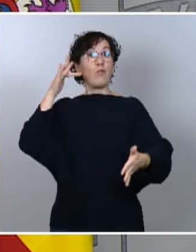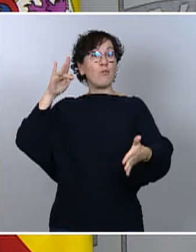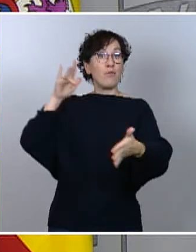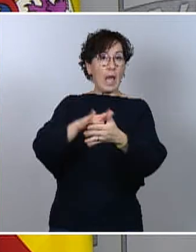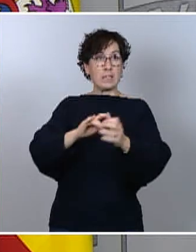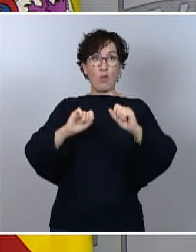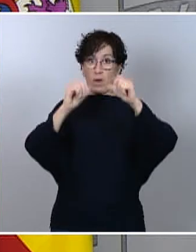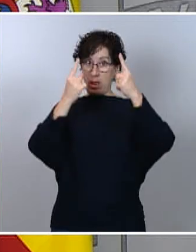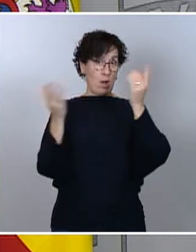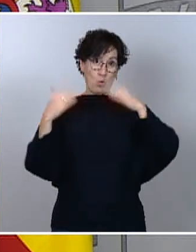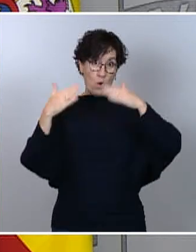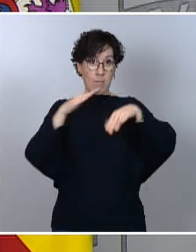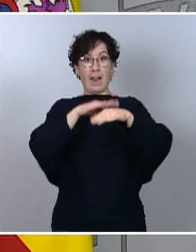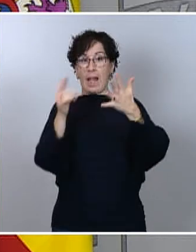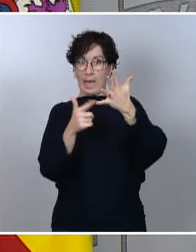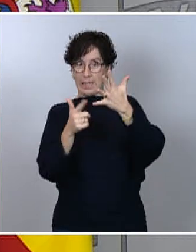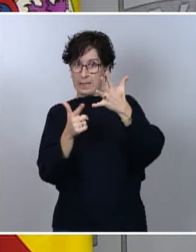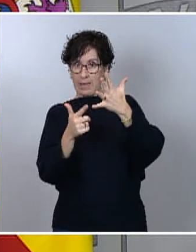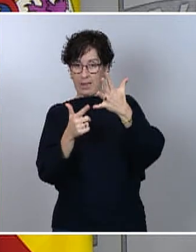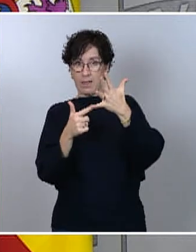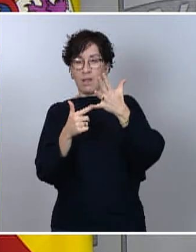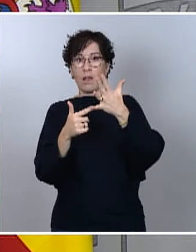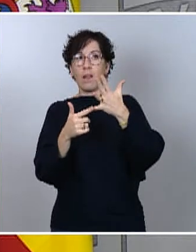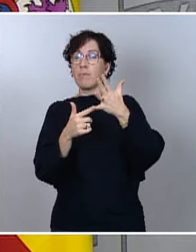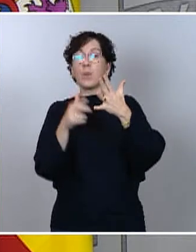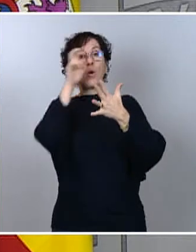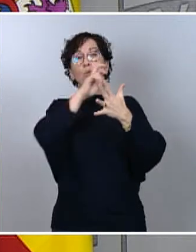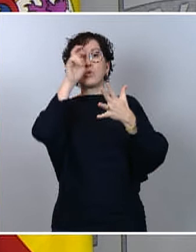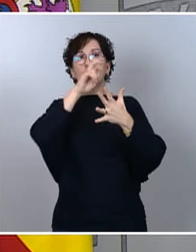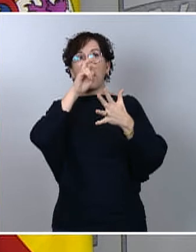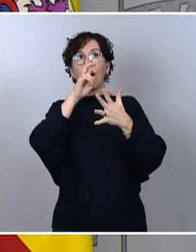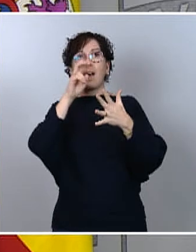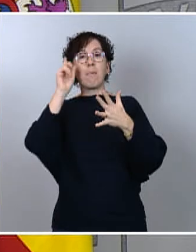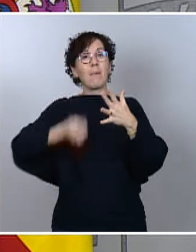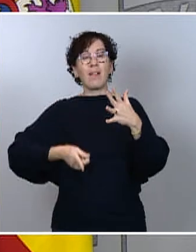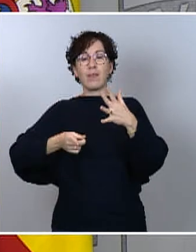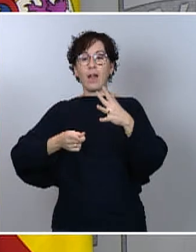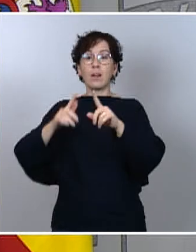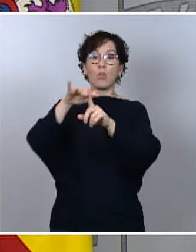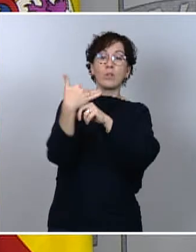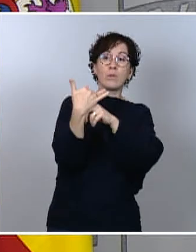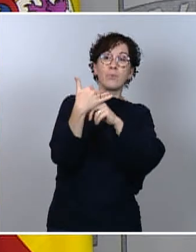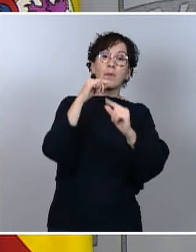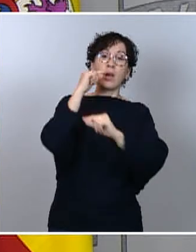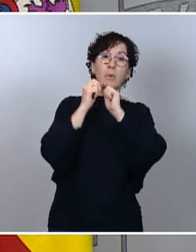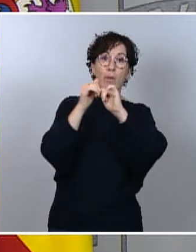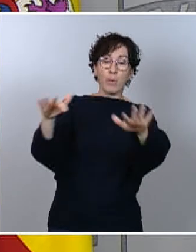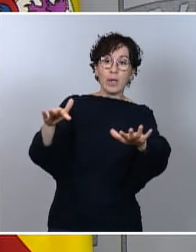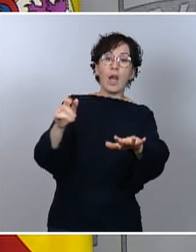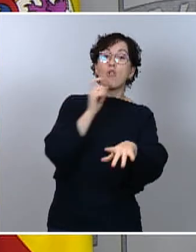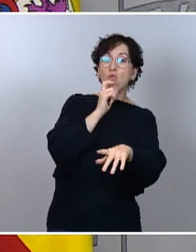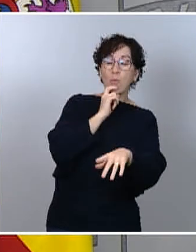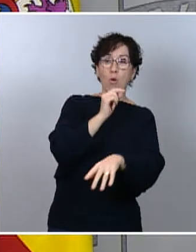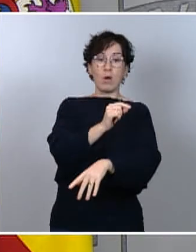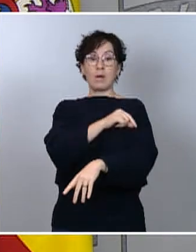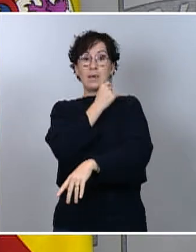que ser, en todo caso, adecuándose a las condiciones epidemiológicas y a la vacunación, a la campaña de vacunación que